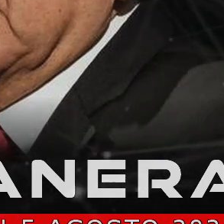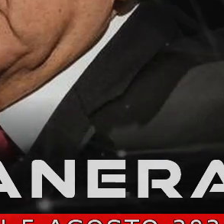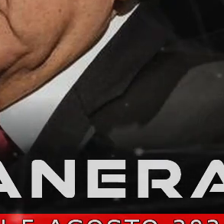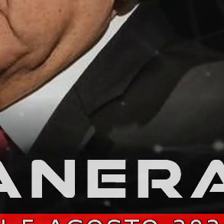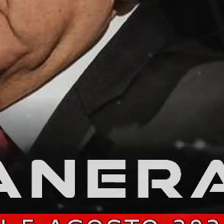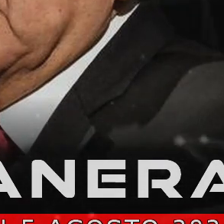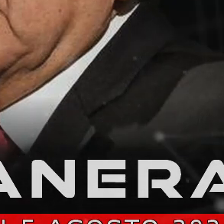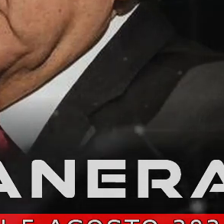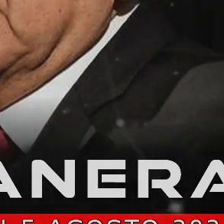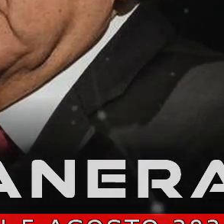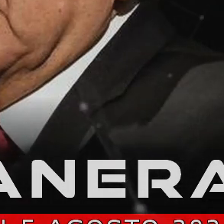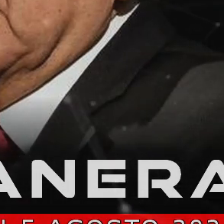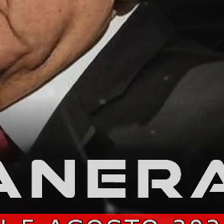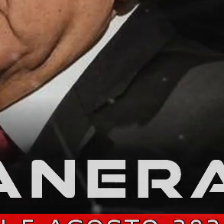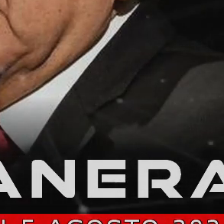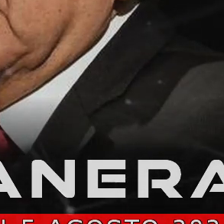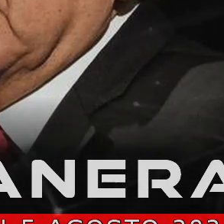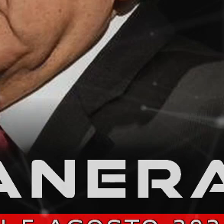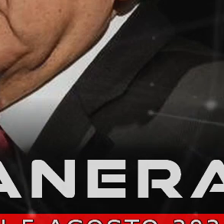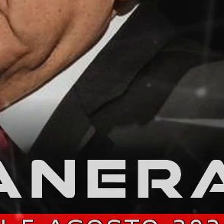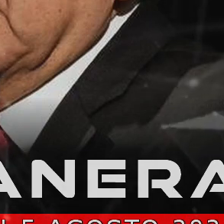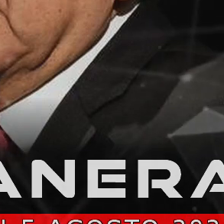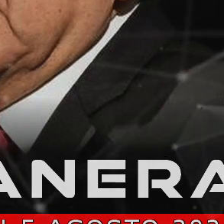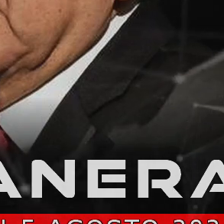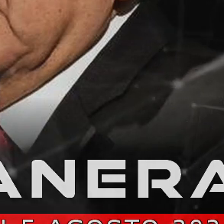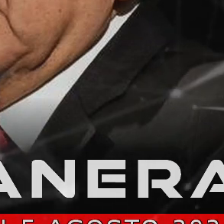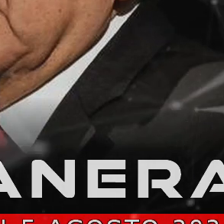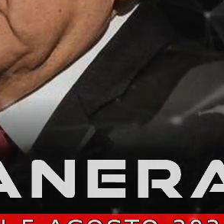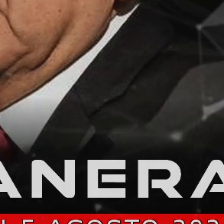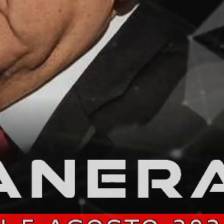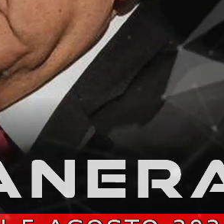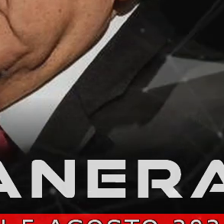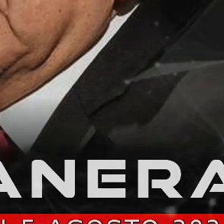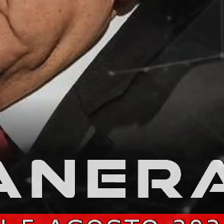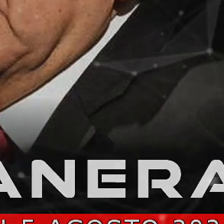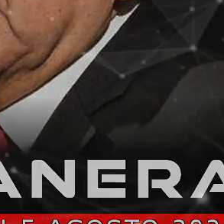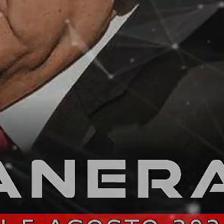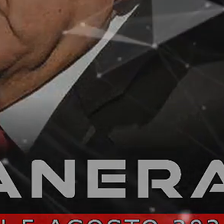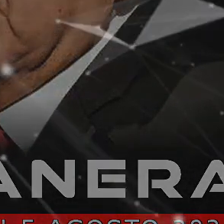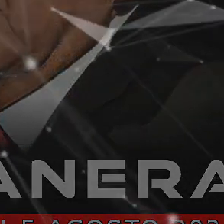El día de hoy, el presidente Andrés Manuel López Obrador.